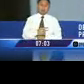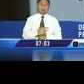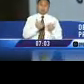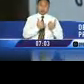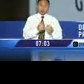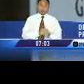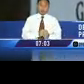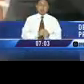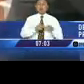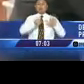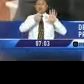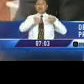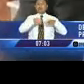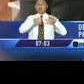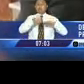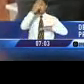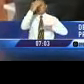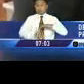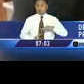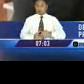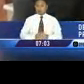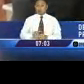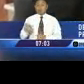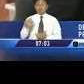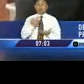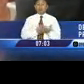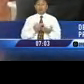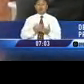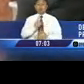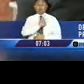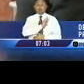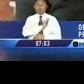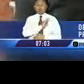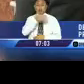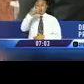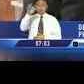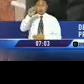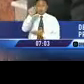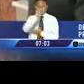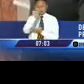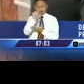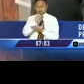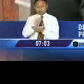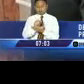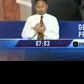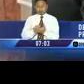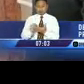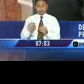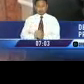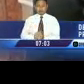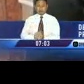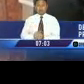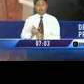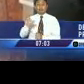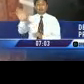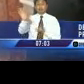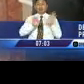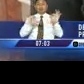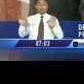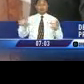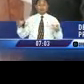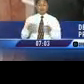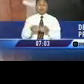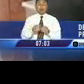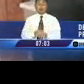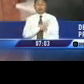en un plazo de 6 meses. La mesa técnica que elaboró el documento de reforma estuvo conformada, entre otras instituciones, por la